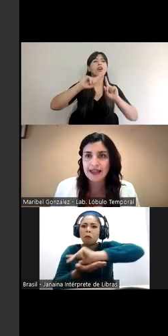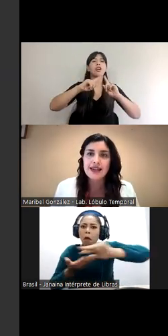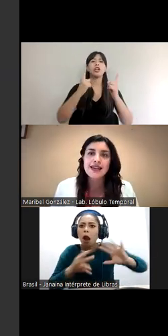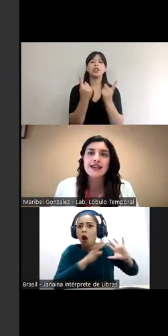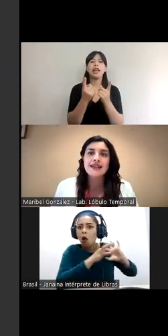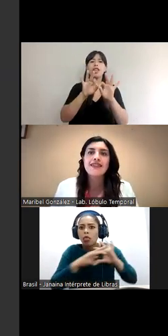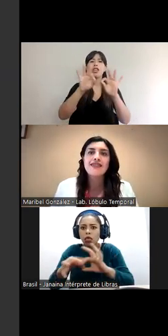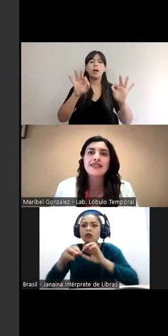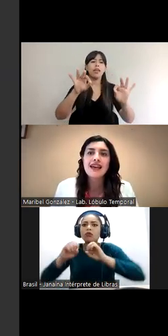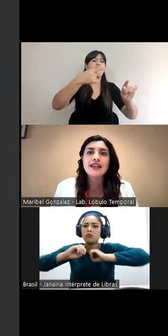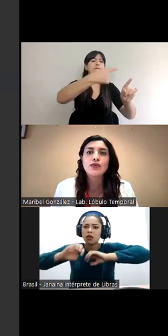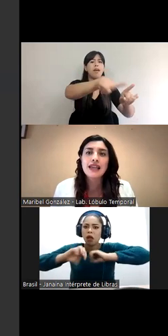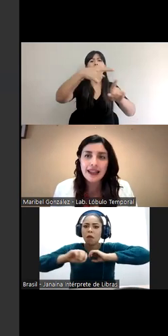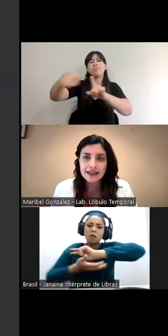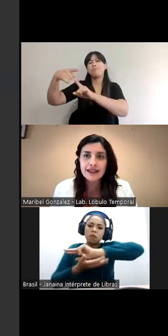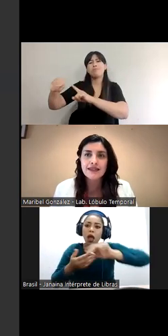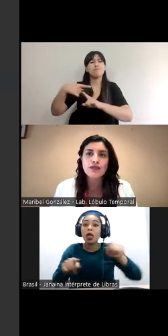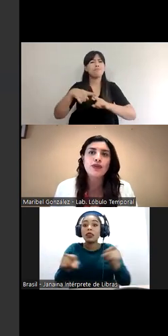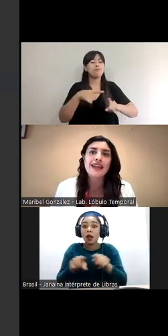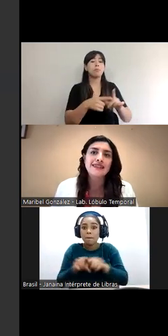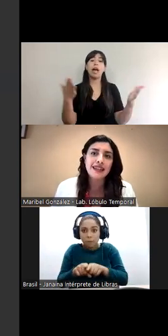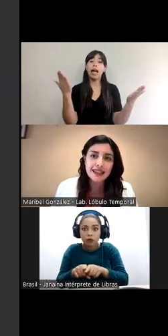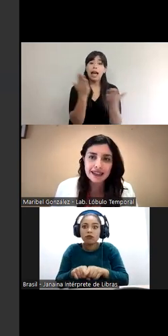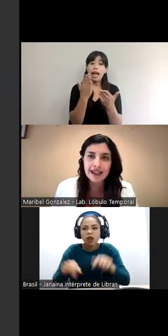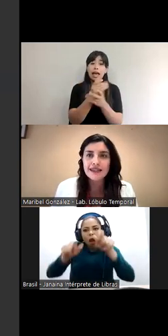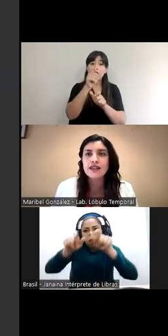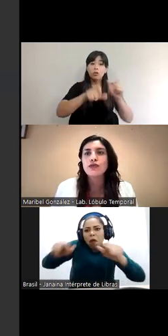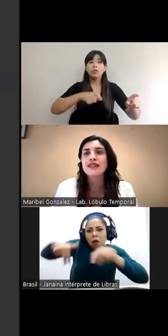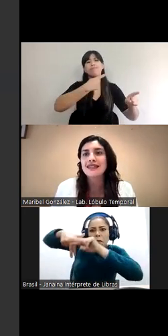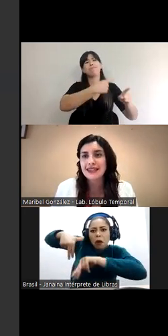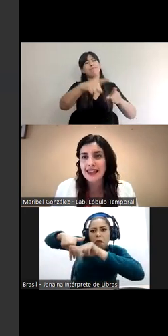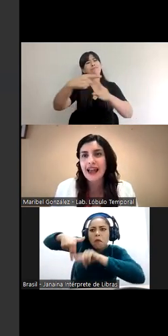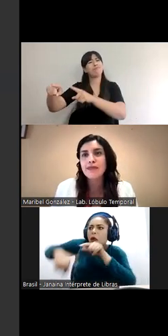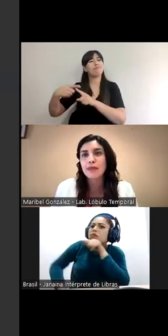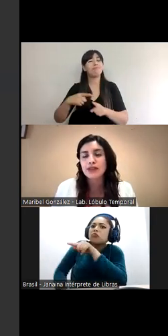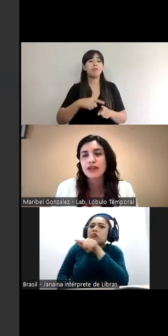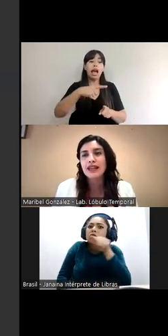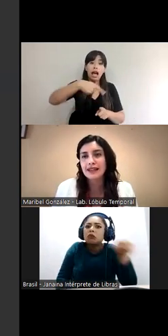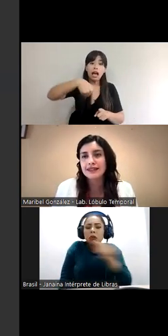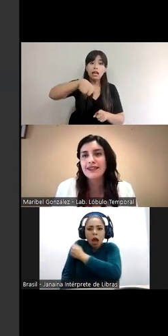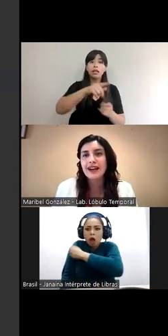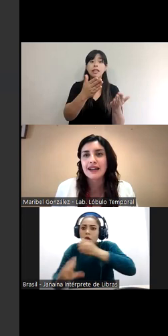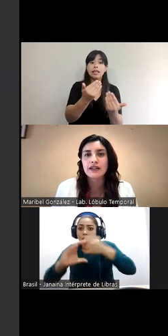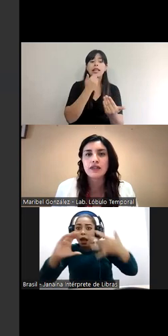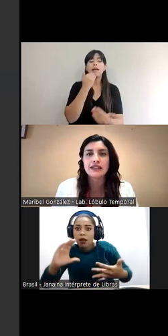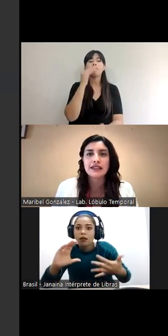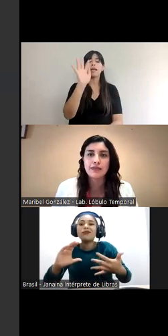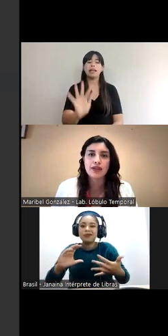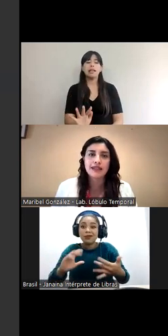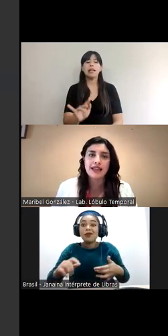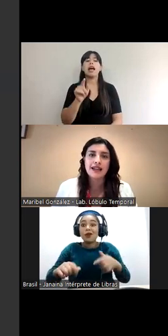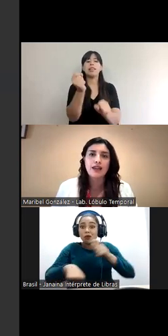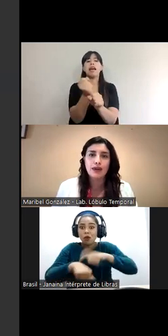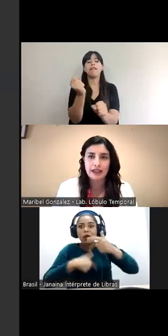hay, la diversidad de estudiantes, sus características y sus necesidades al momento de trabajar con este tipo